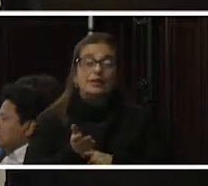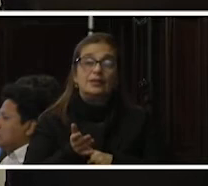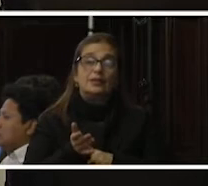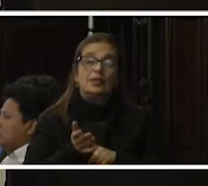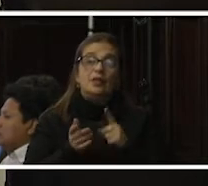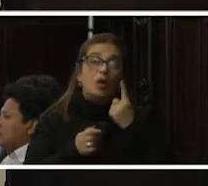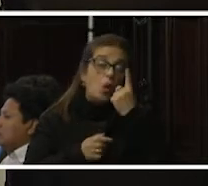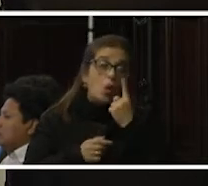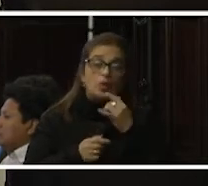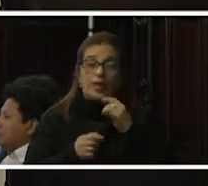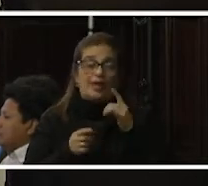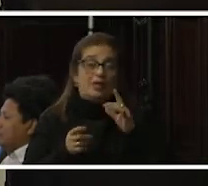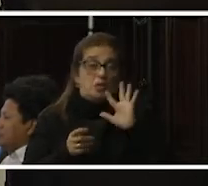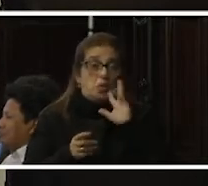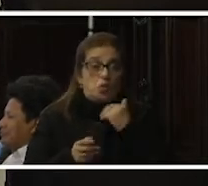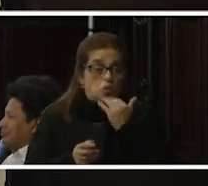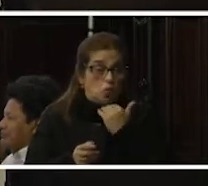tiene identidad oficial,